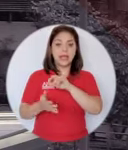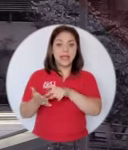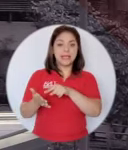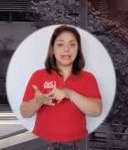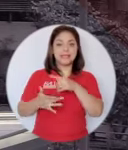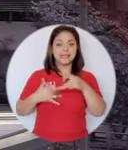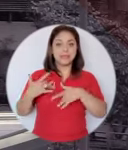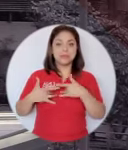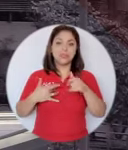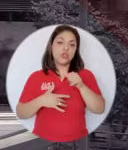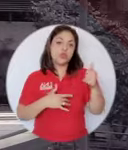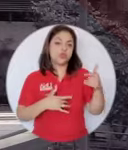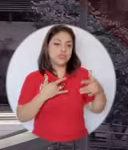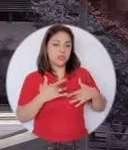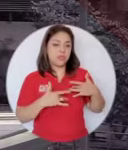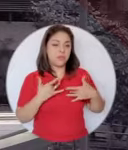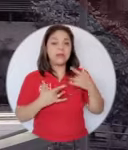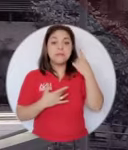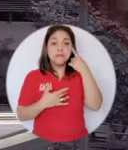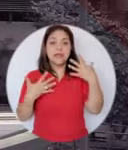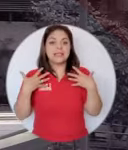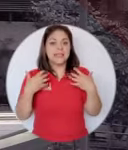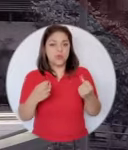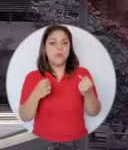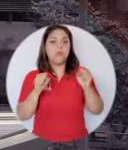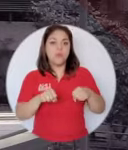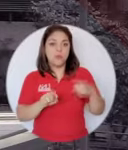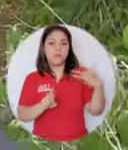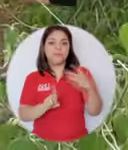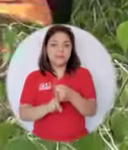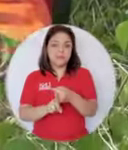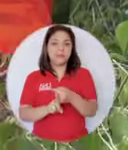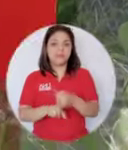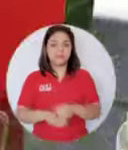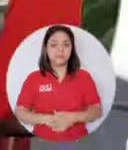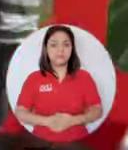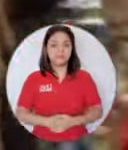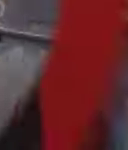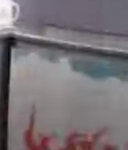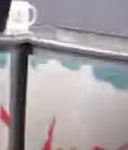síntomas por el impacto que puede tener en la salud en el corto, mediano y largo plazo.